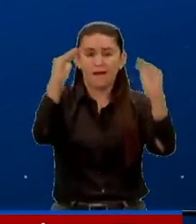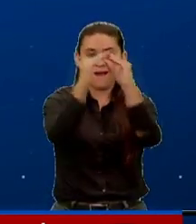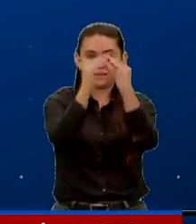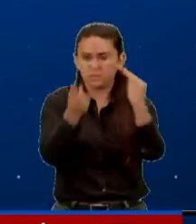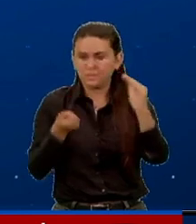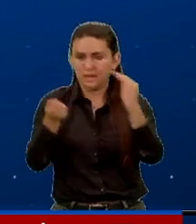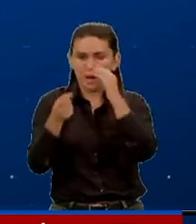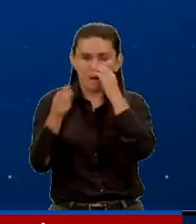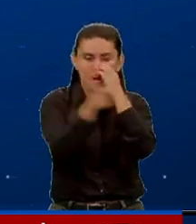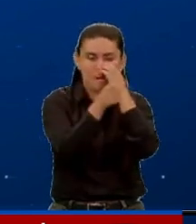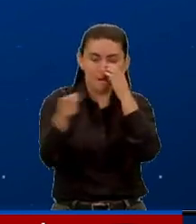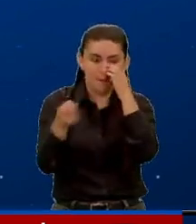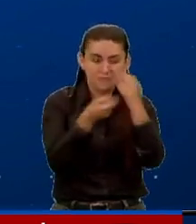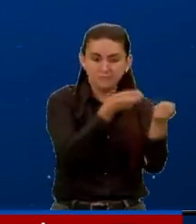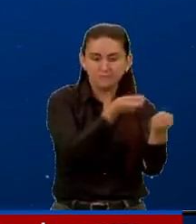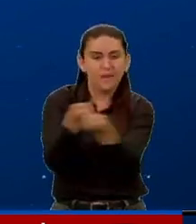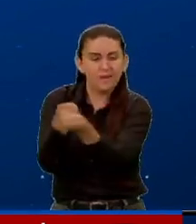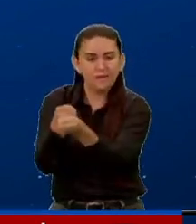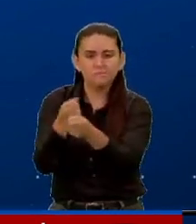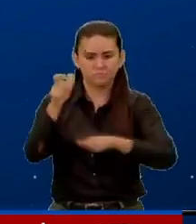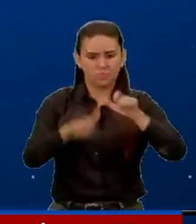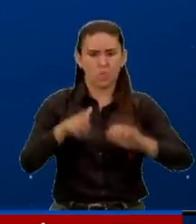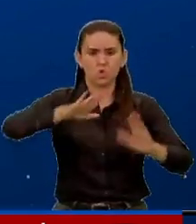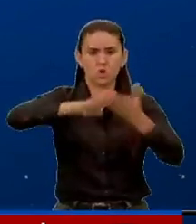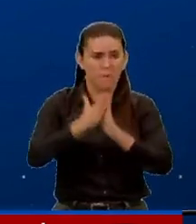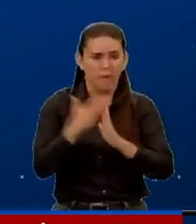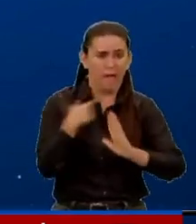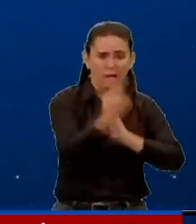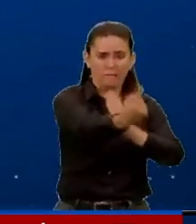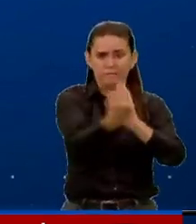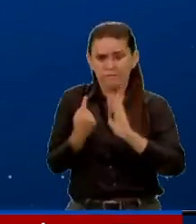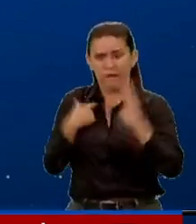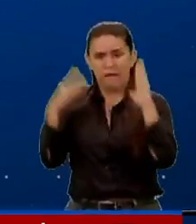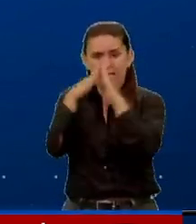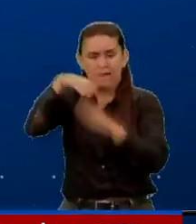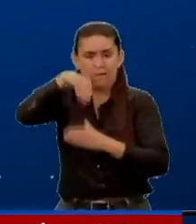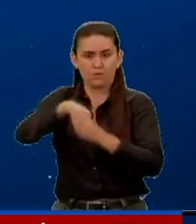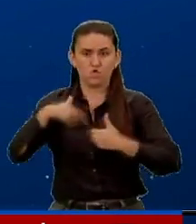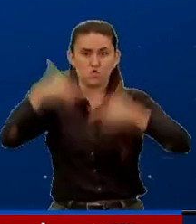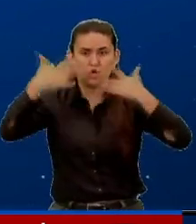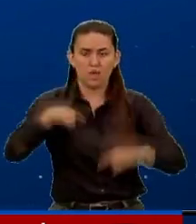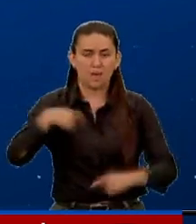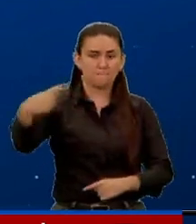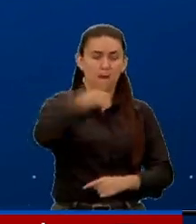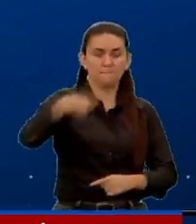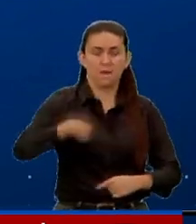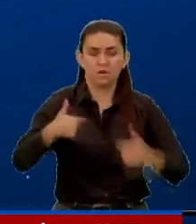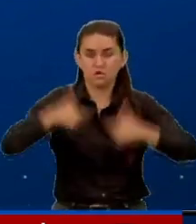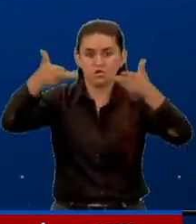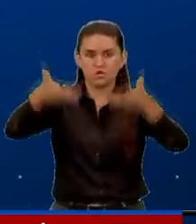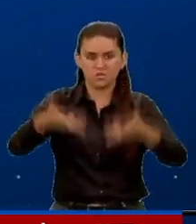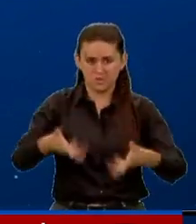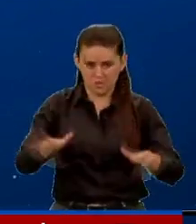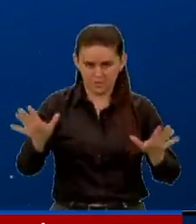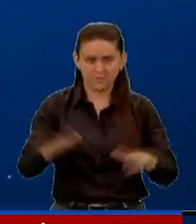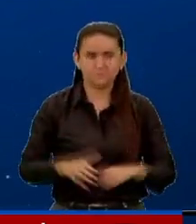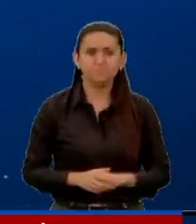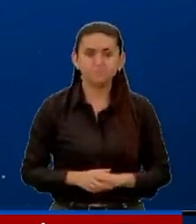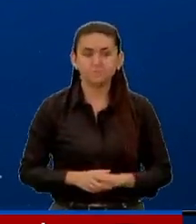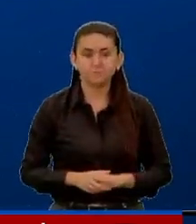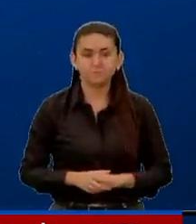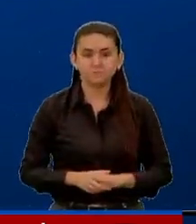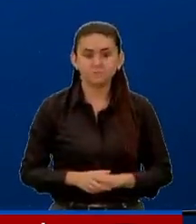pues también esto, la comunidad tuvo que resguardarse para evitar ser impactada por estos impactos de fusil, pero